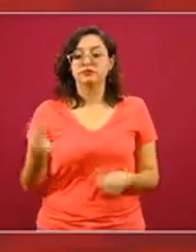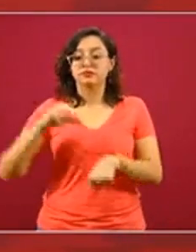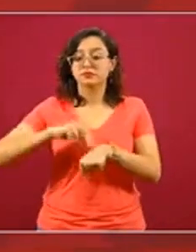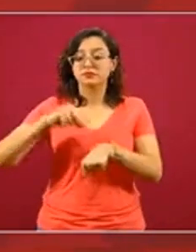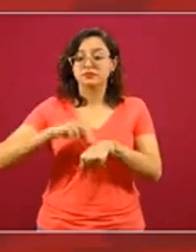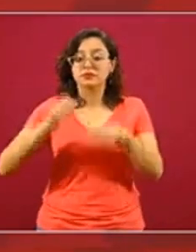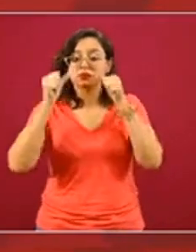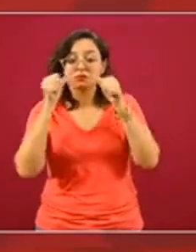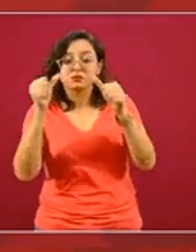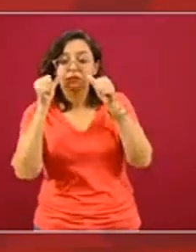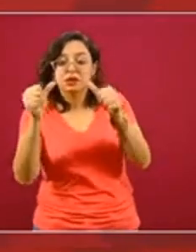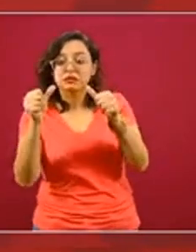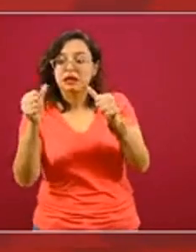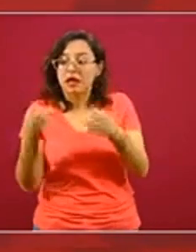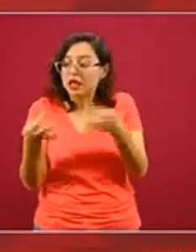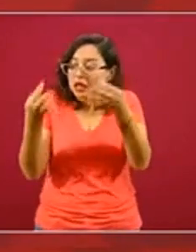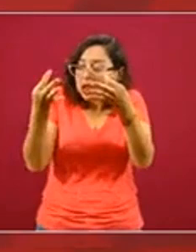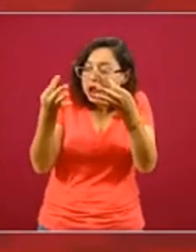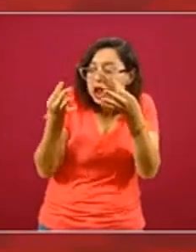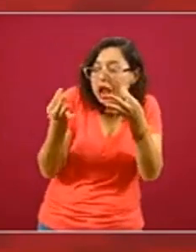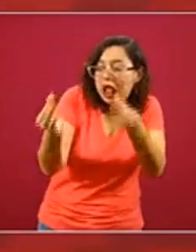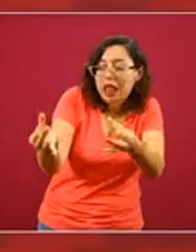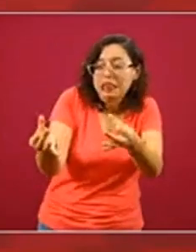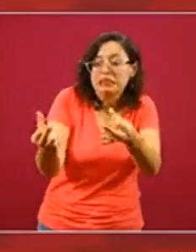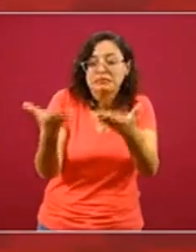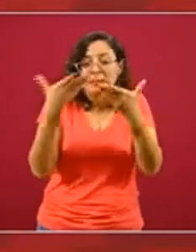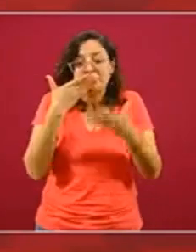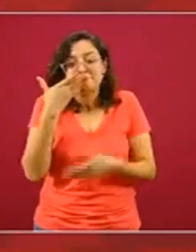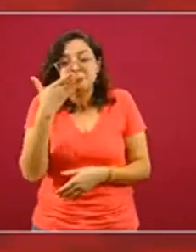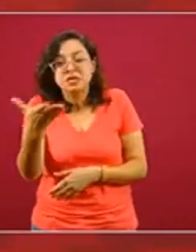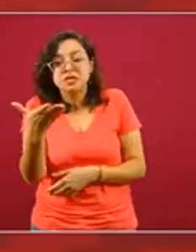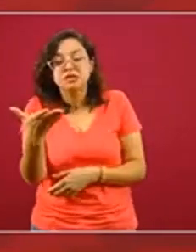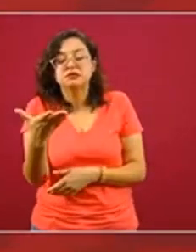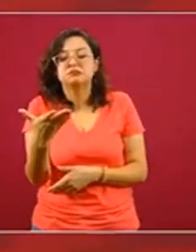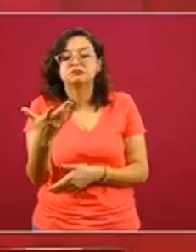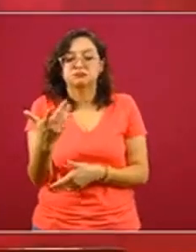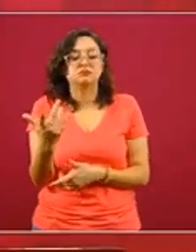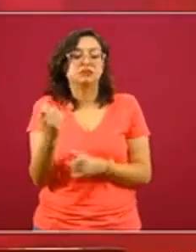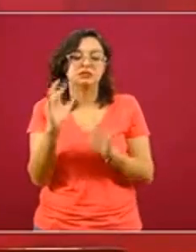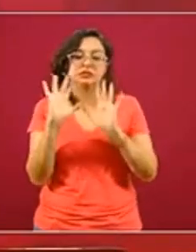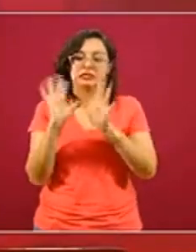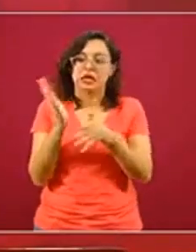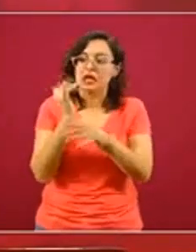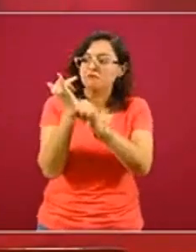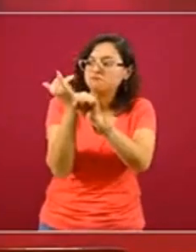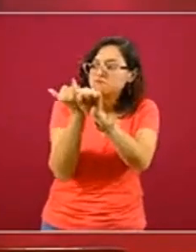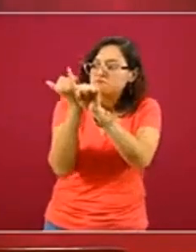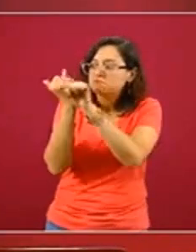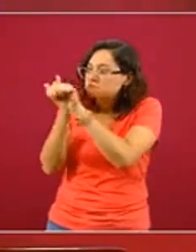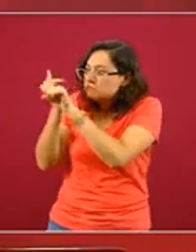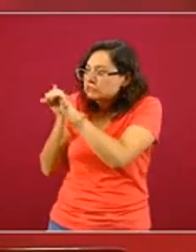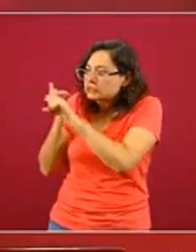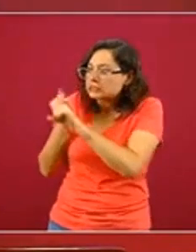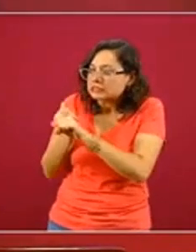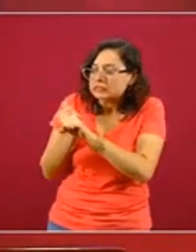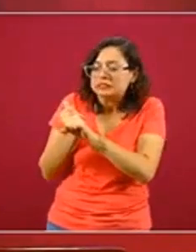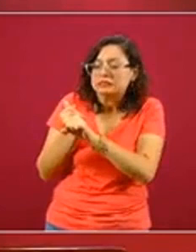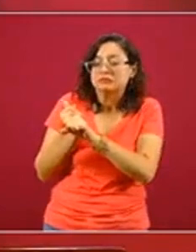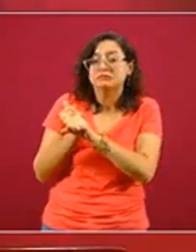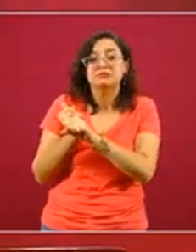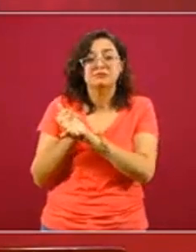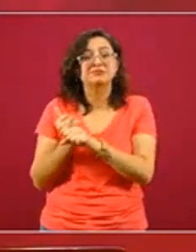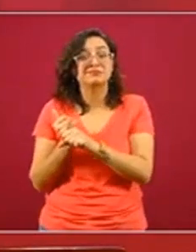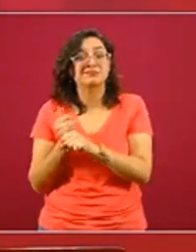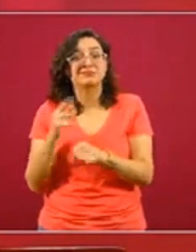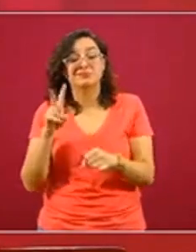aunque ha sido estudiada también por algunas investigaciones de tipo académico, no tenía un mecanismo de